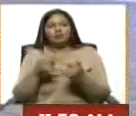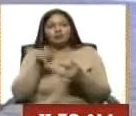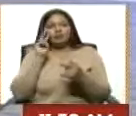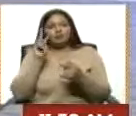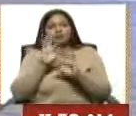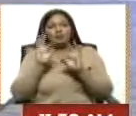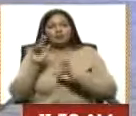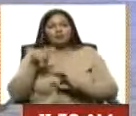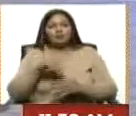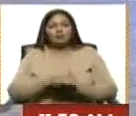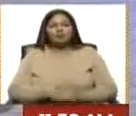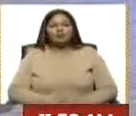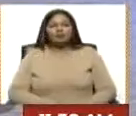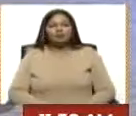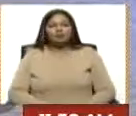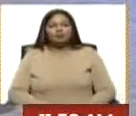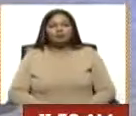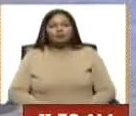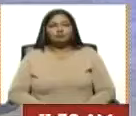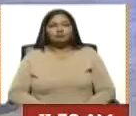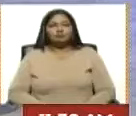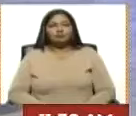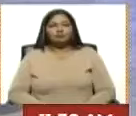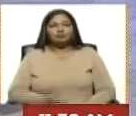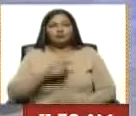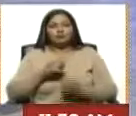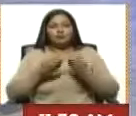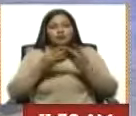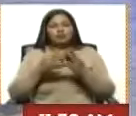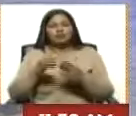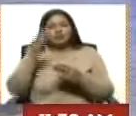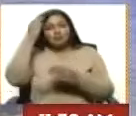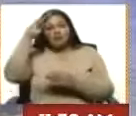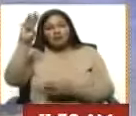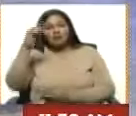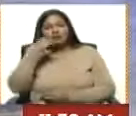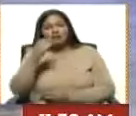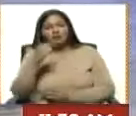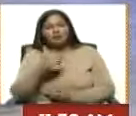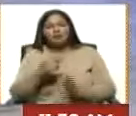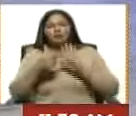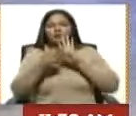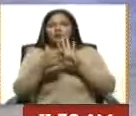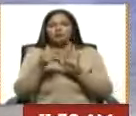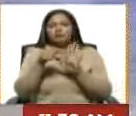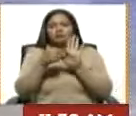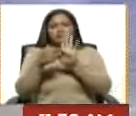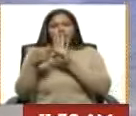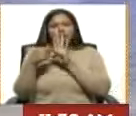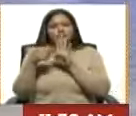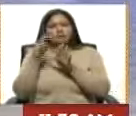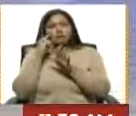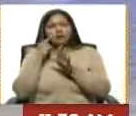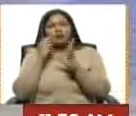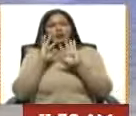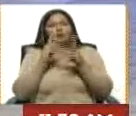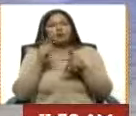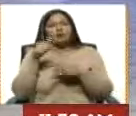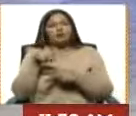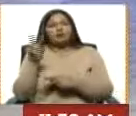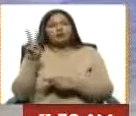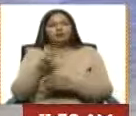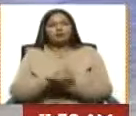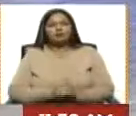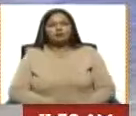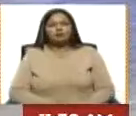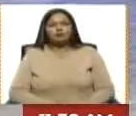allí a una influencer mexicana que estuvo acá recientemente en Venezuela y decía, ella mostraba y decía, mire, lo que me habían contado, lo que dicen todos, lo que